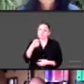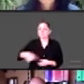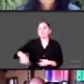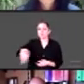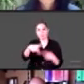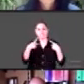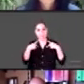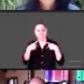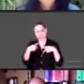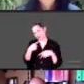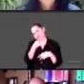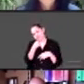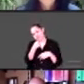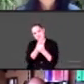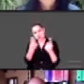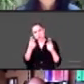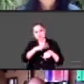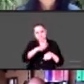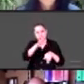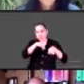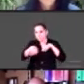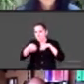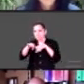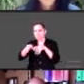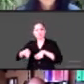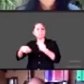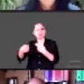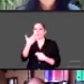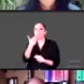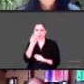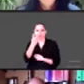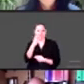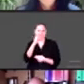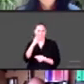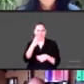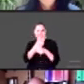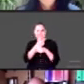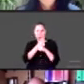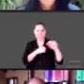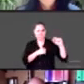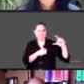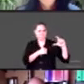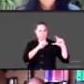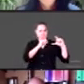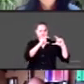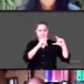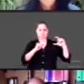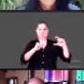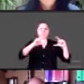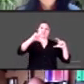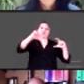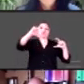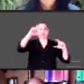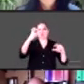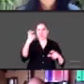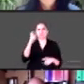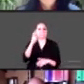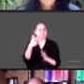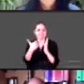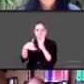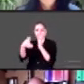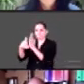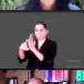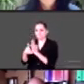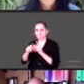barra que se grafica en esta imagen. ¿Qué nos puede decir esta información? Pues básicamente